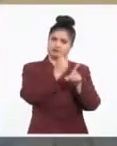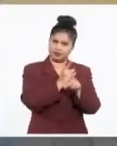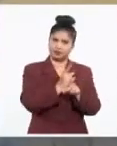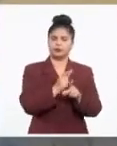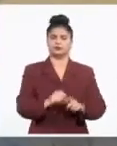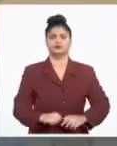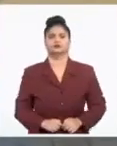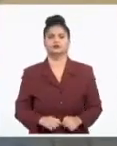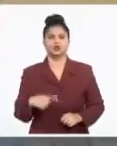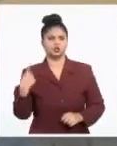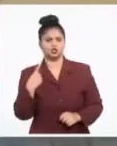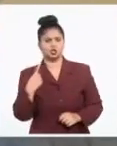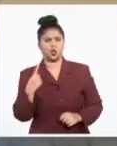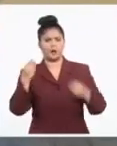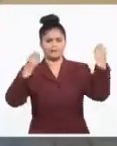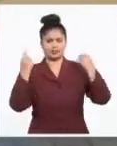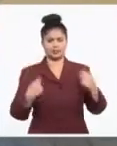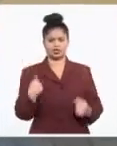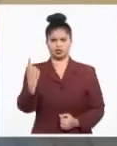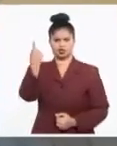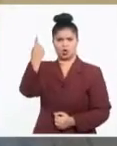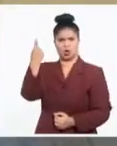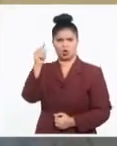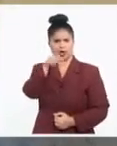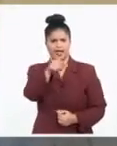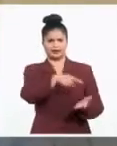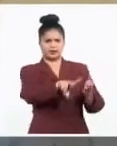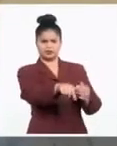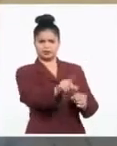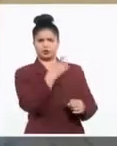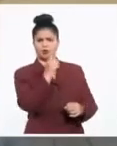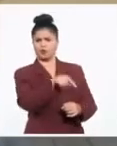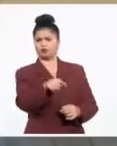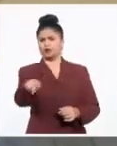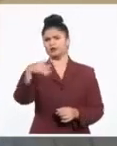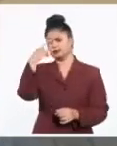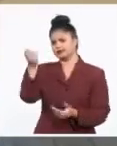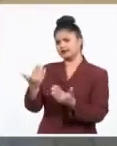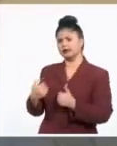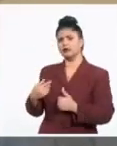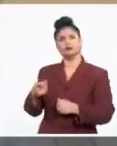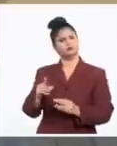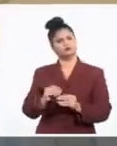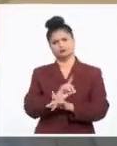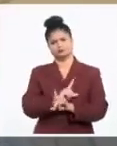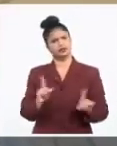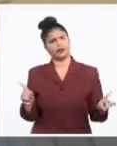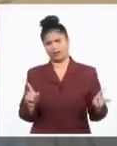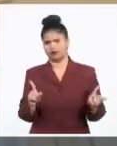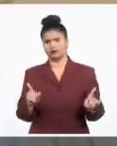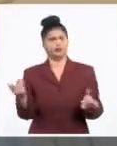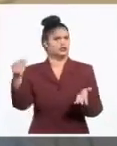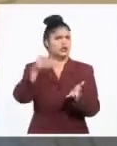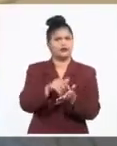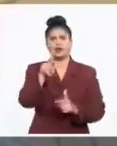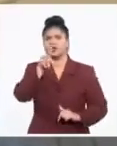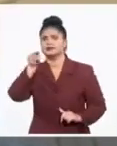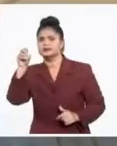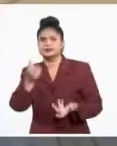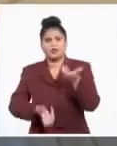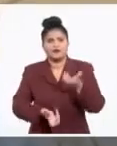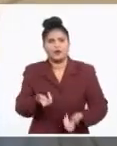regionalistas, no vamos a tener un line-up estable. Si no rinde el que no rinda, bueno, pues vendrá el de Cienfuegos, vendrá el de Villa Clara, pero no es que va